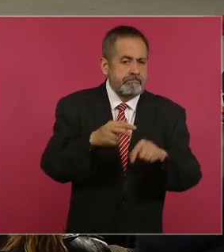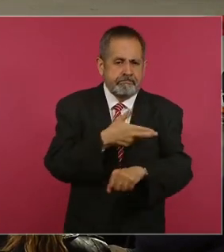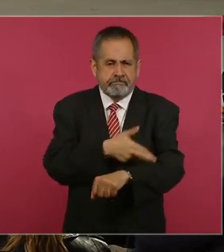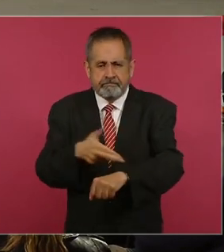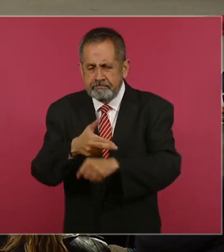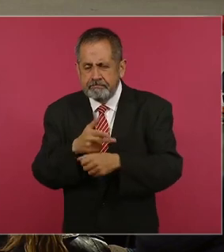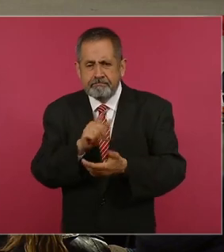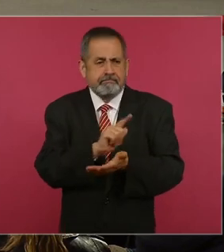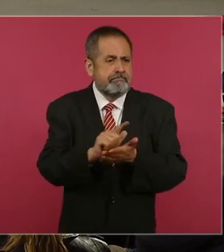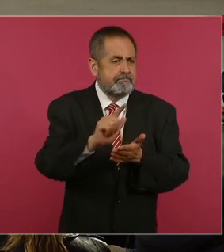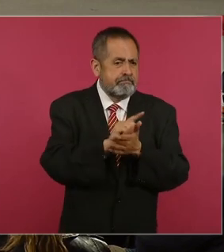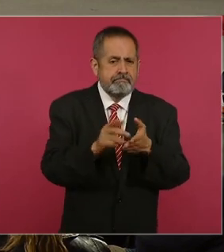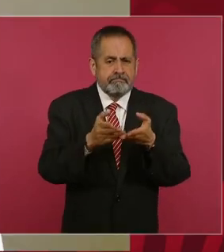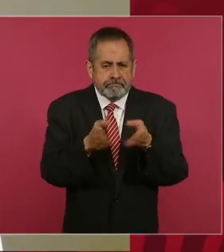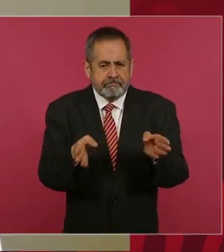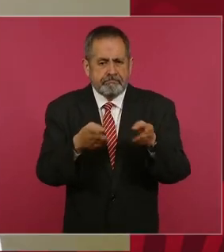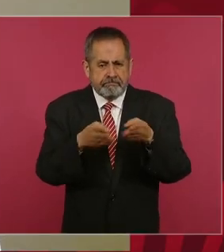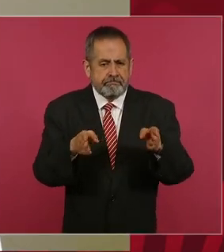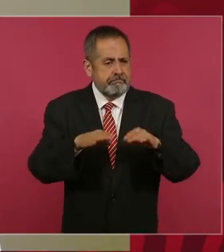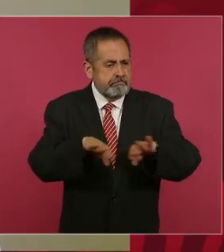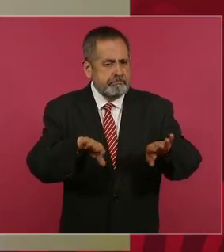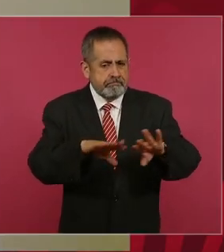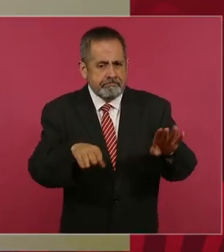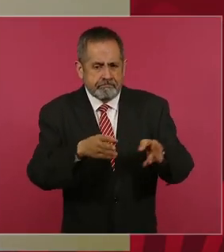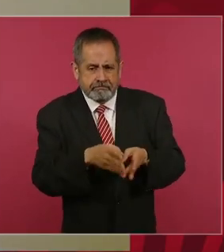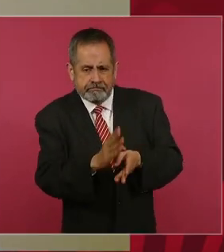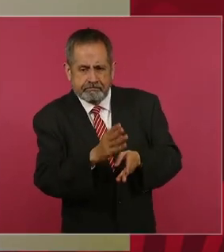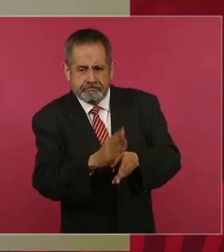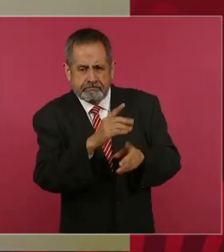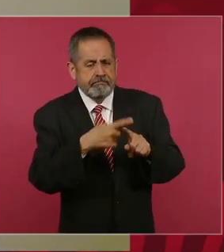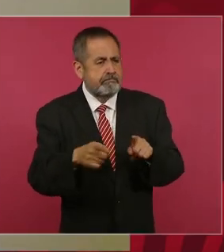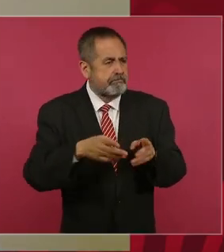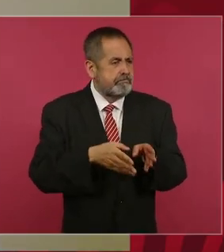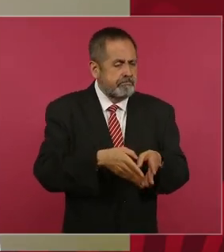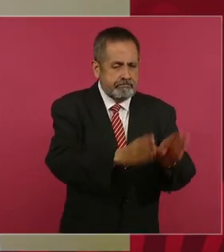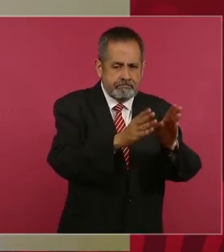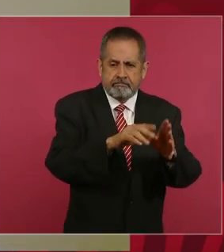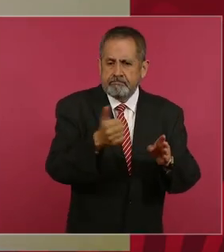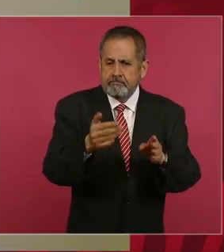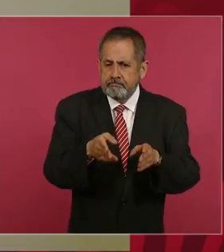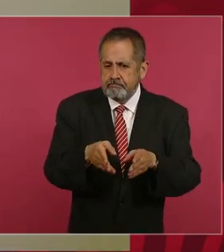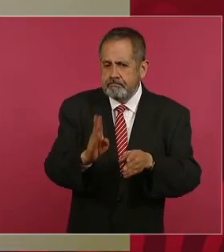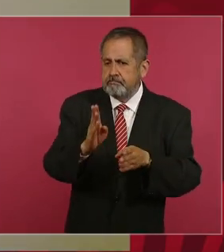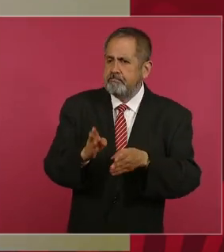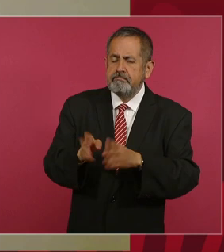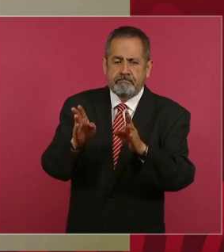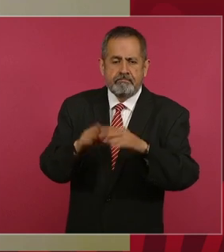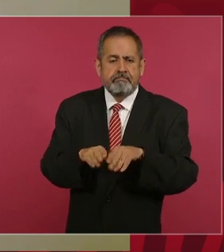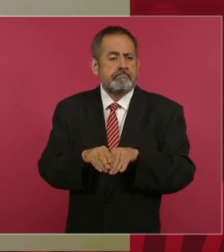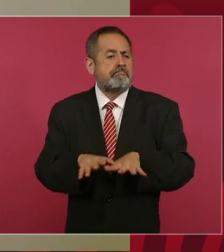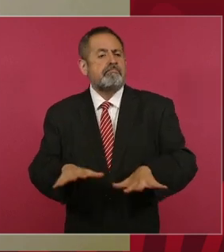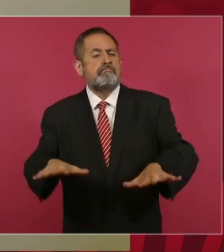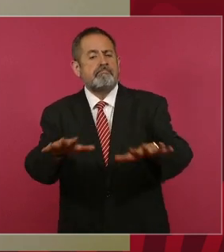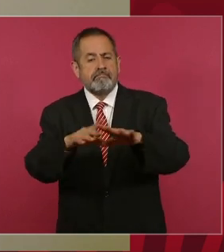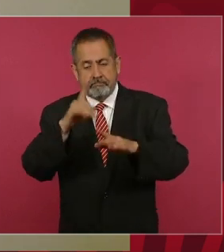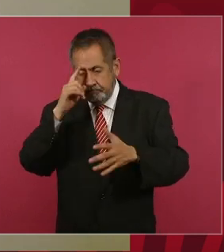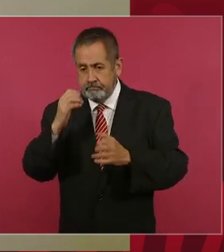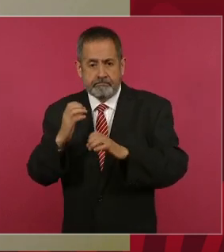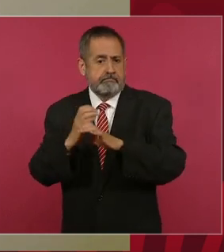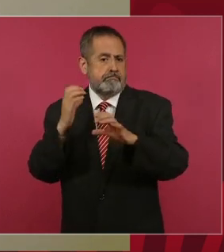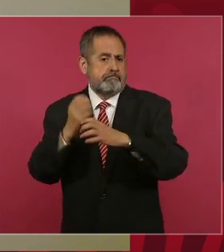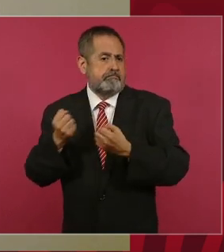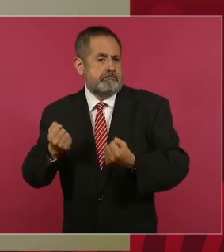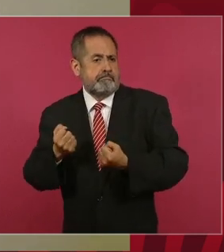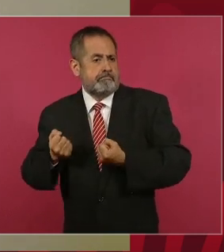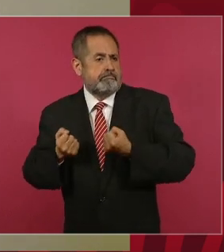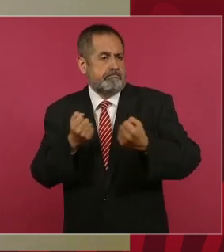realizando la apertura de numerosas carreteras comunitarias para que llegue la ayuda